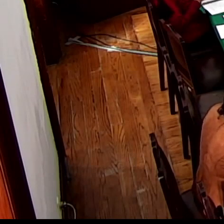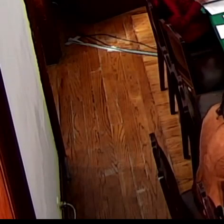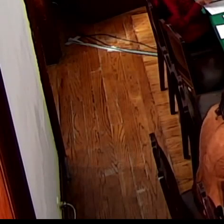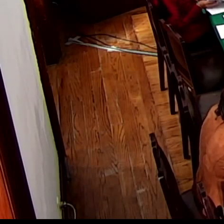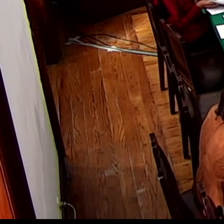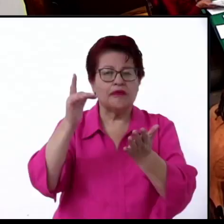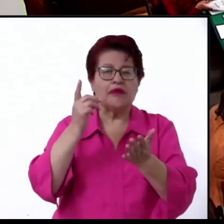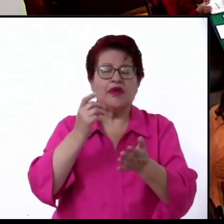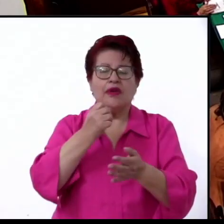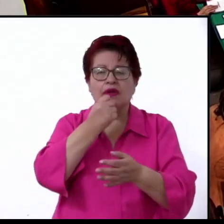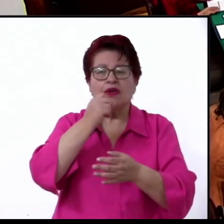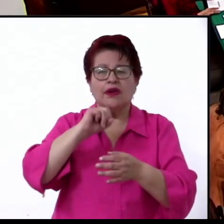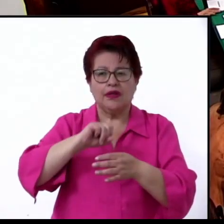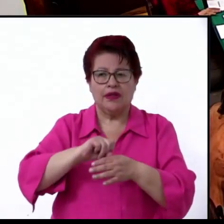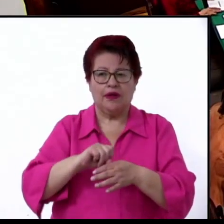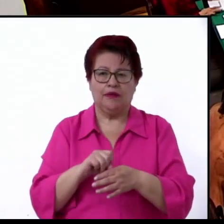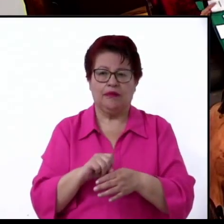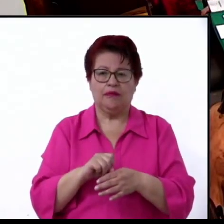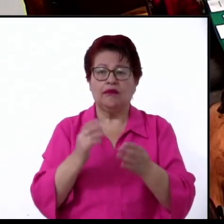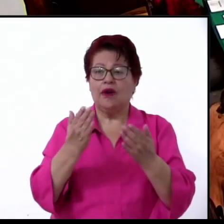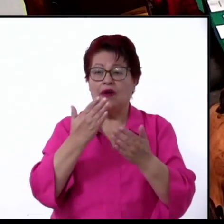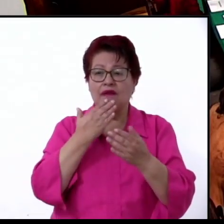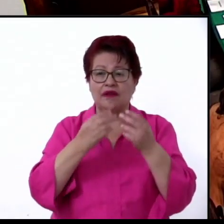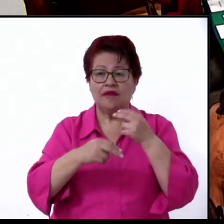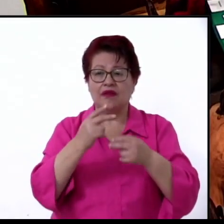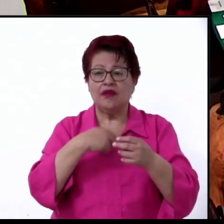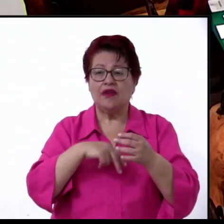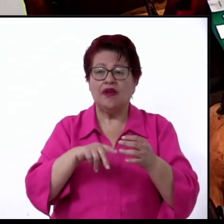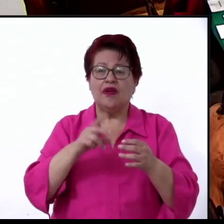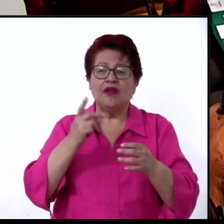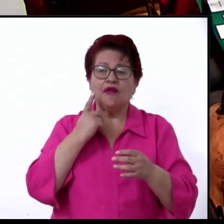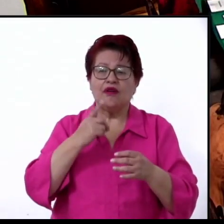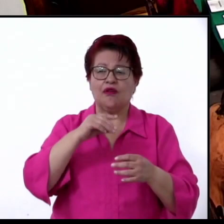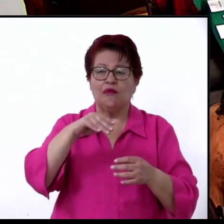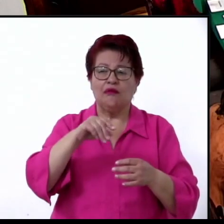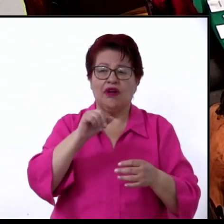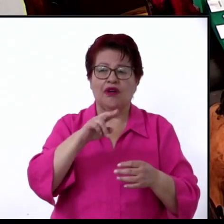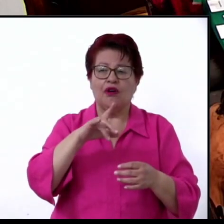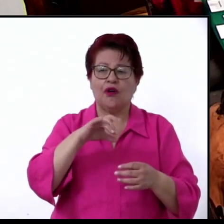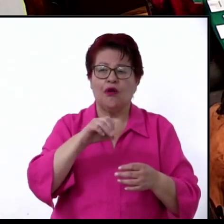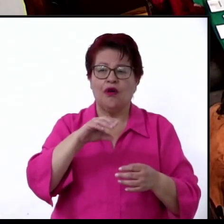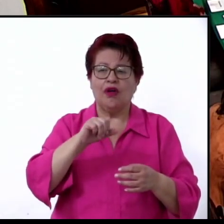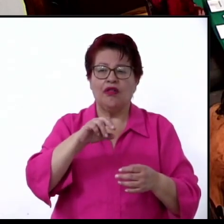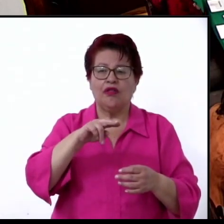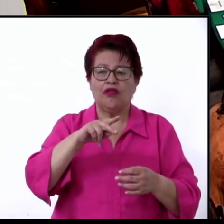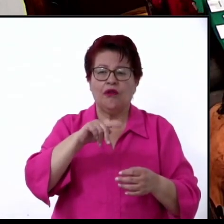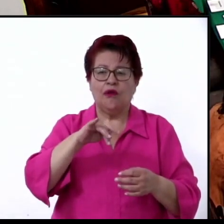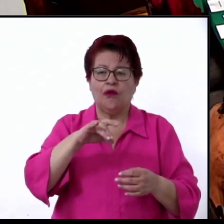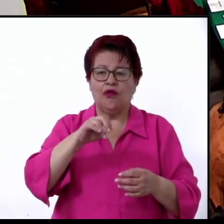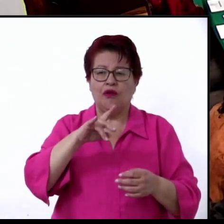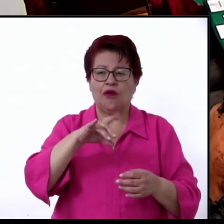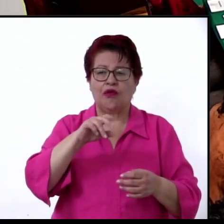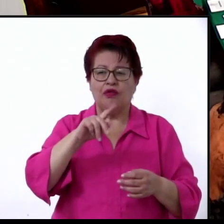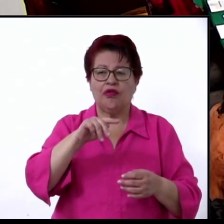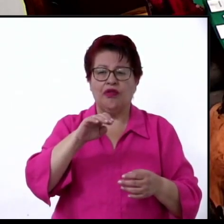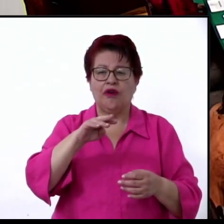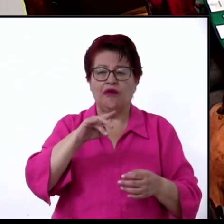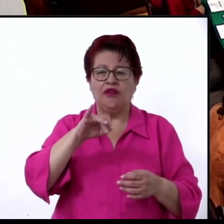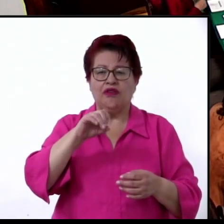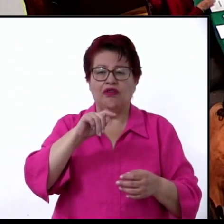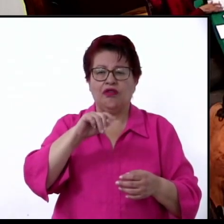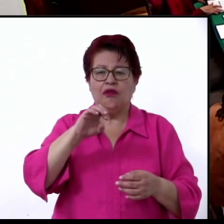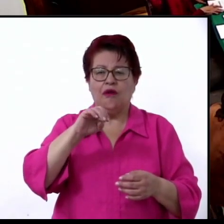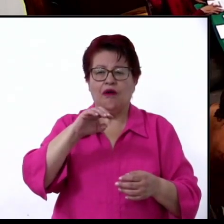Muchas gracias, secretario. Y damos la bienvenida al diputado Marco Antonio Temístocles Villanueva y también a la